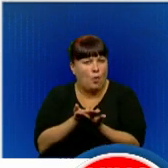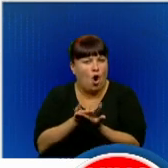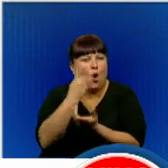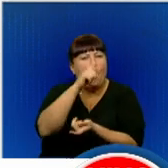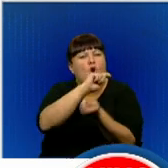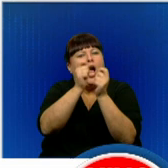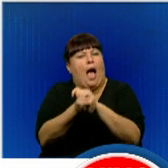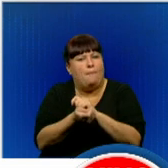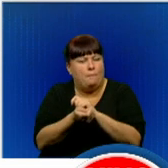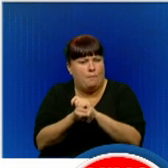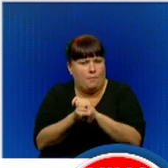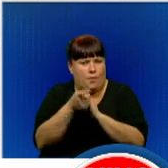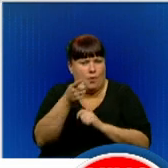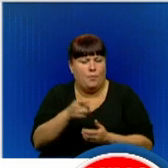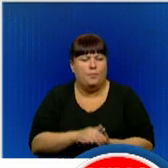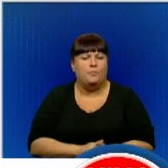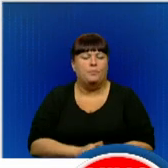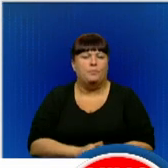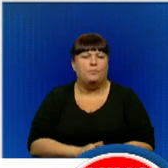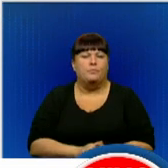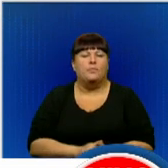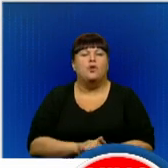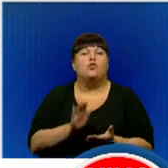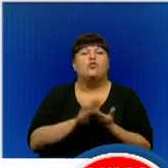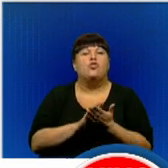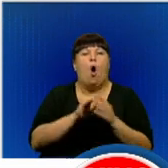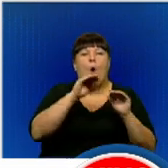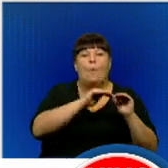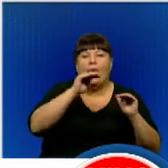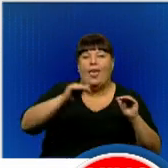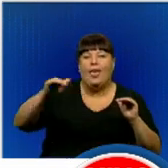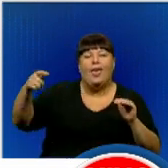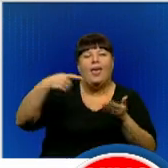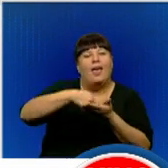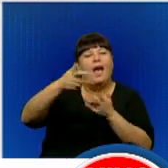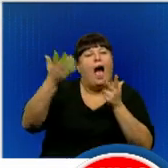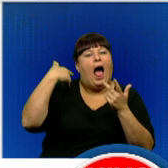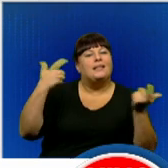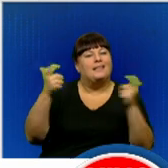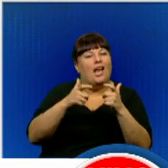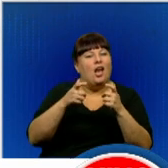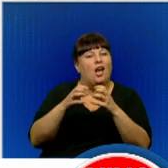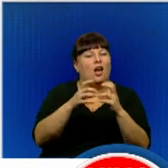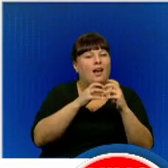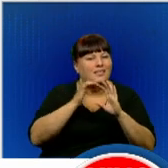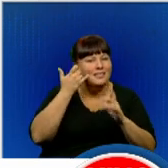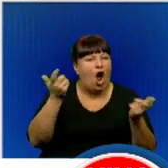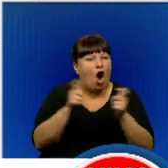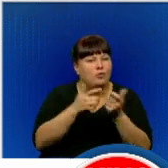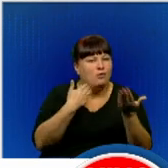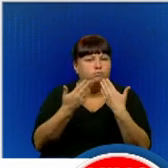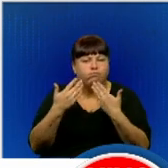cambio presidente en las escalas que tratamos en la comisión y que